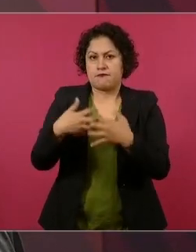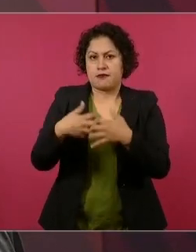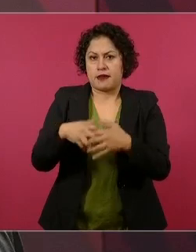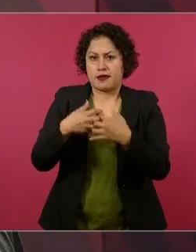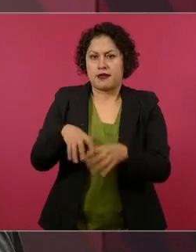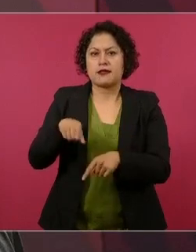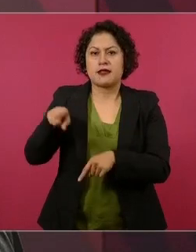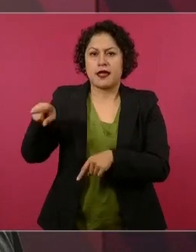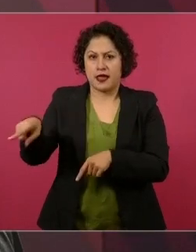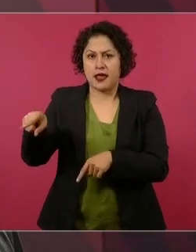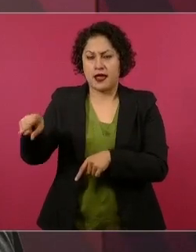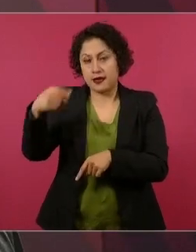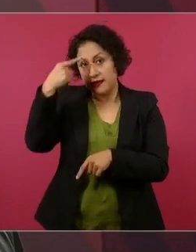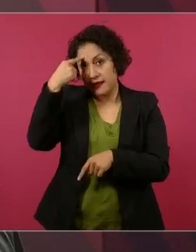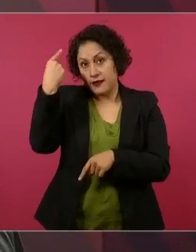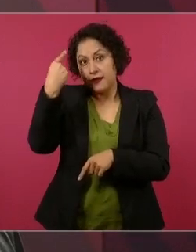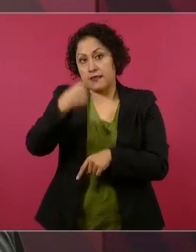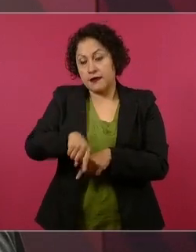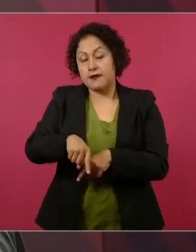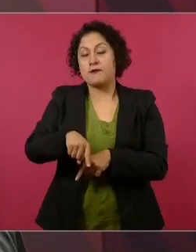importando de Texas,